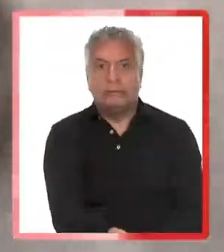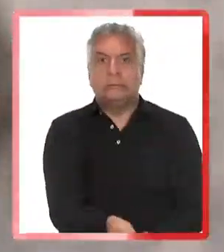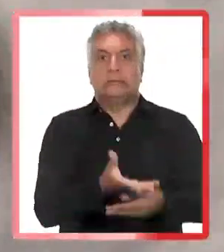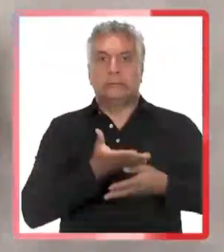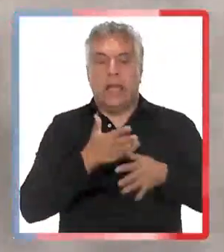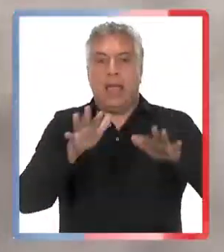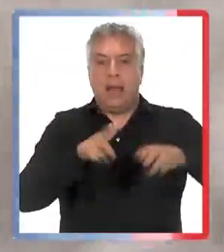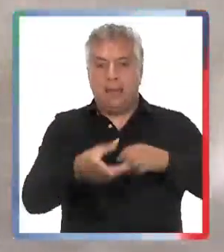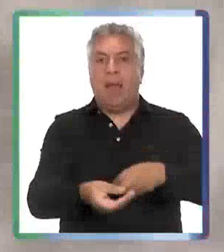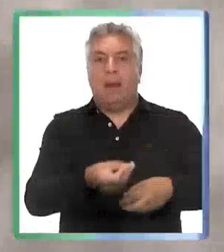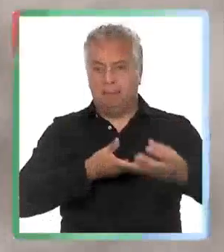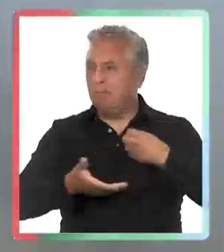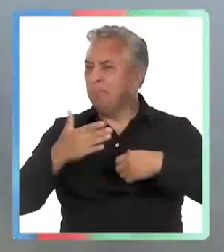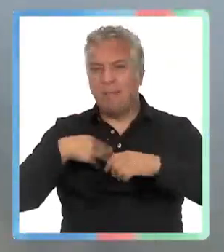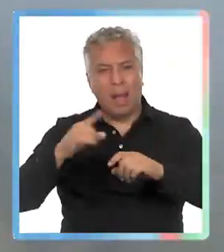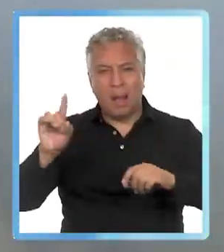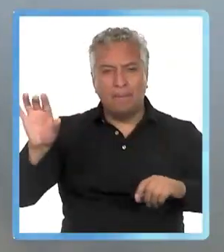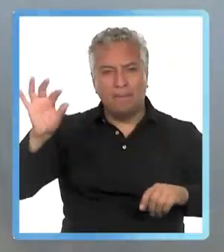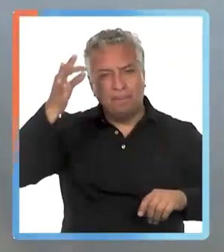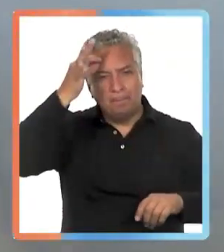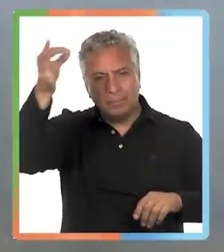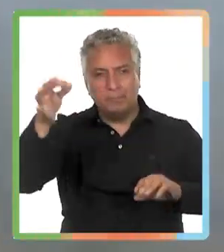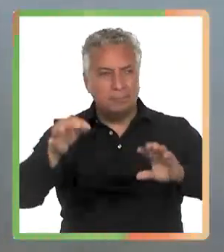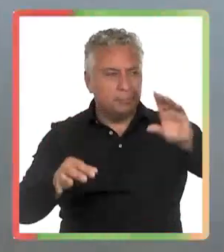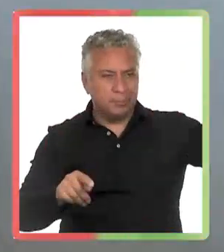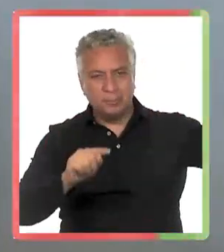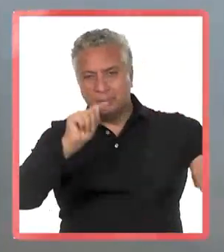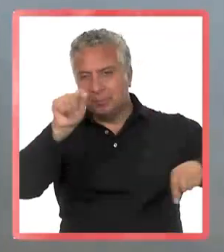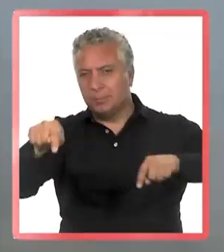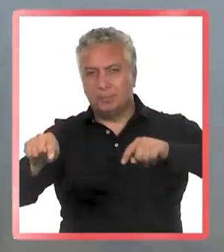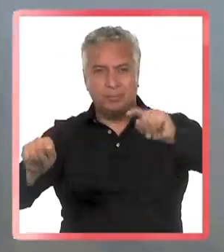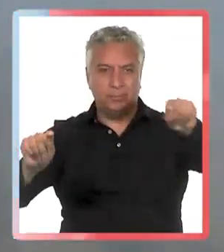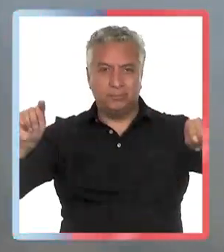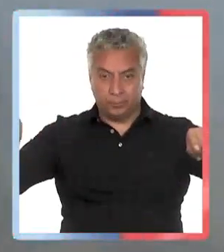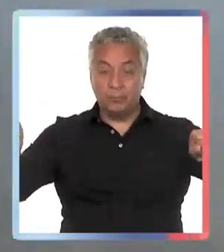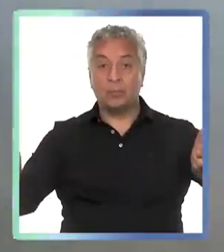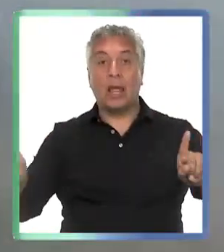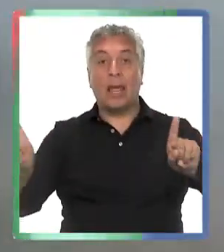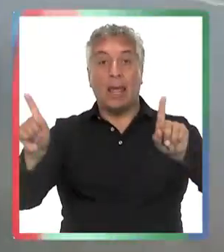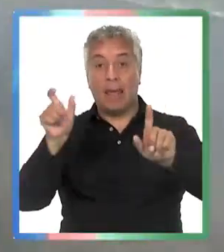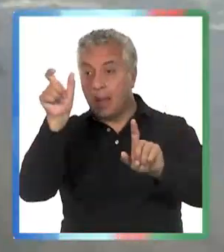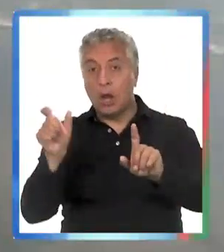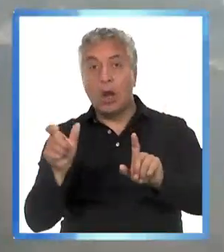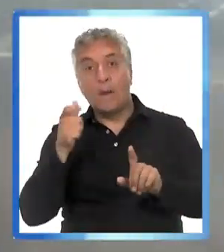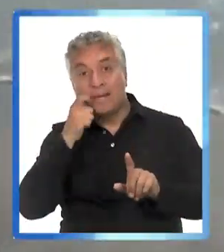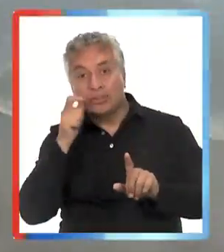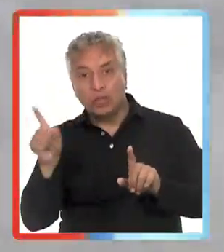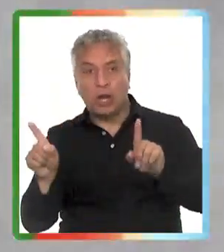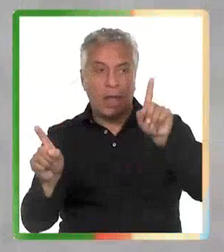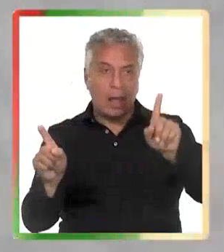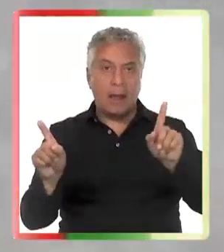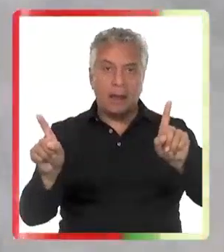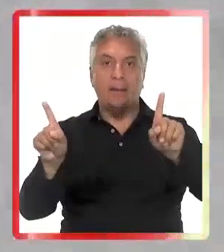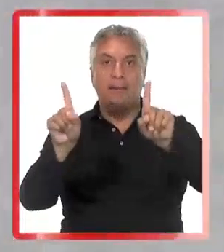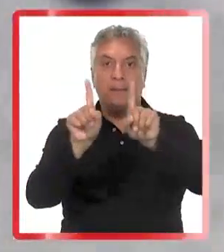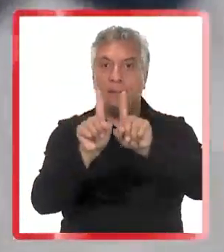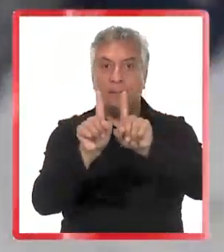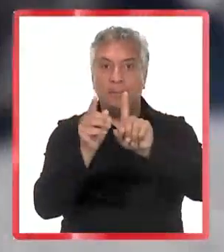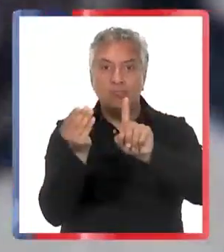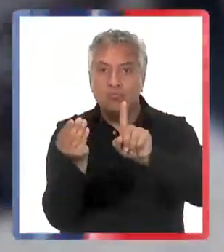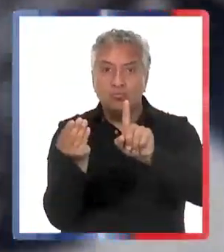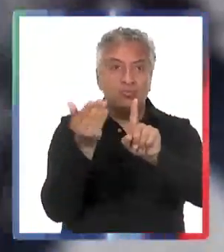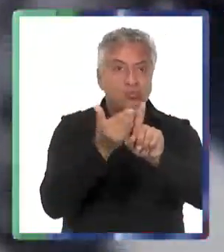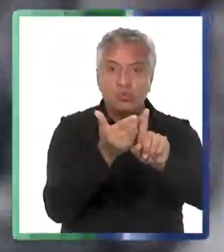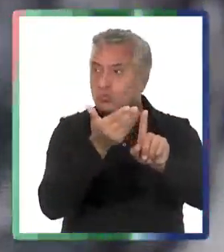seres humanos de manera muy aislada y esporádica. Y la verdad es que entre humanos, para ser bien estrictos, se han